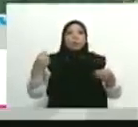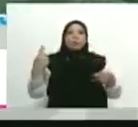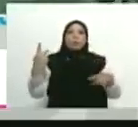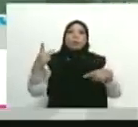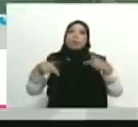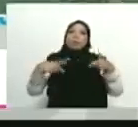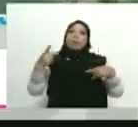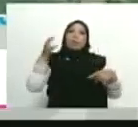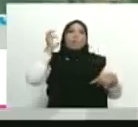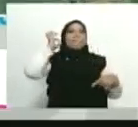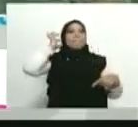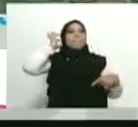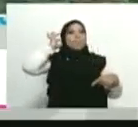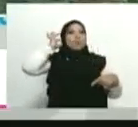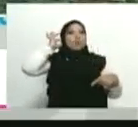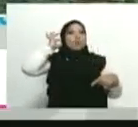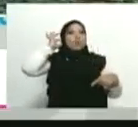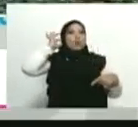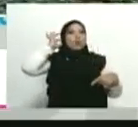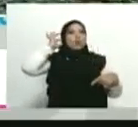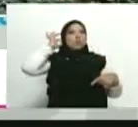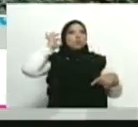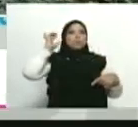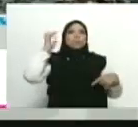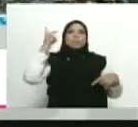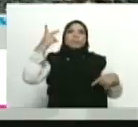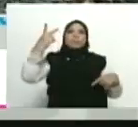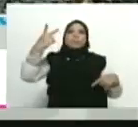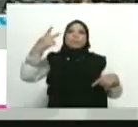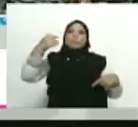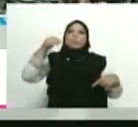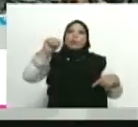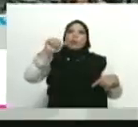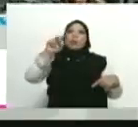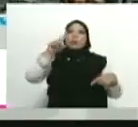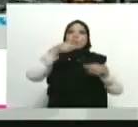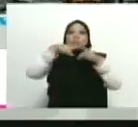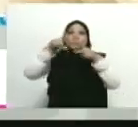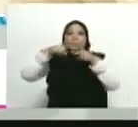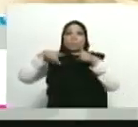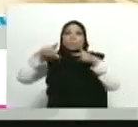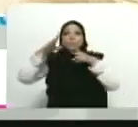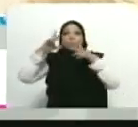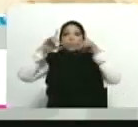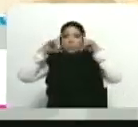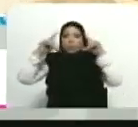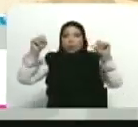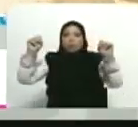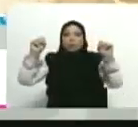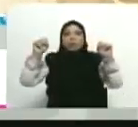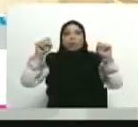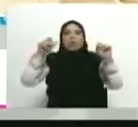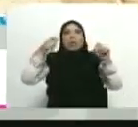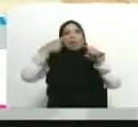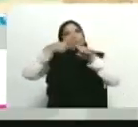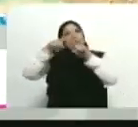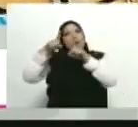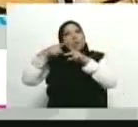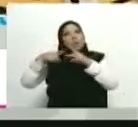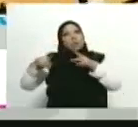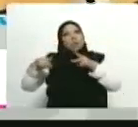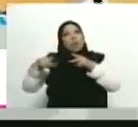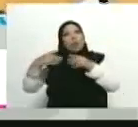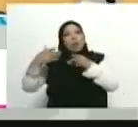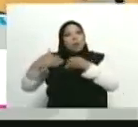Urribarri, mujeres como Ana María Campos, Domitila Flores, creando inteligencia, y los pueblos de agua. El